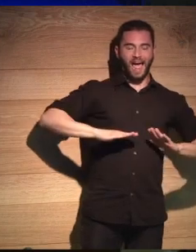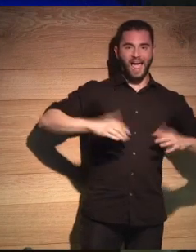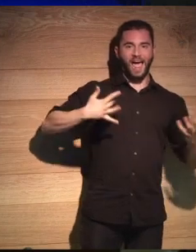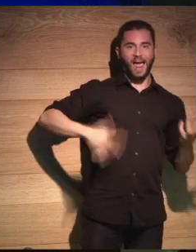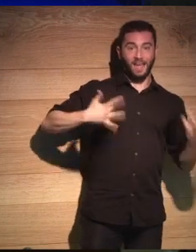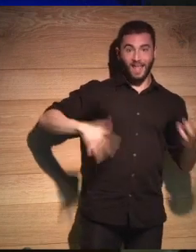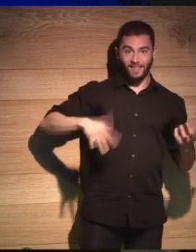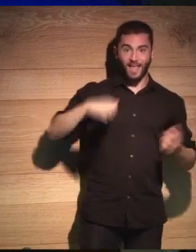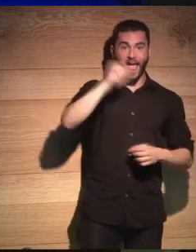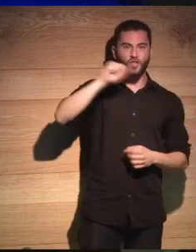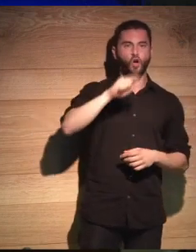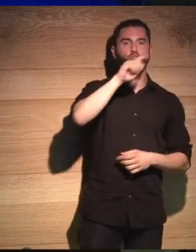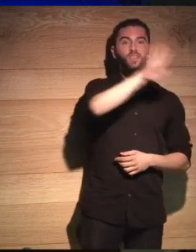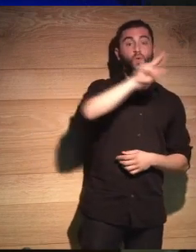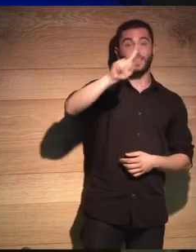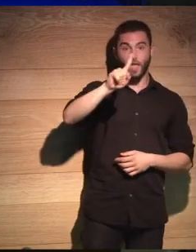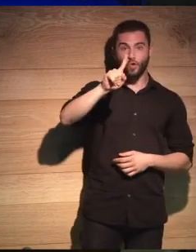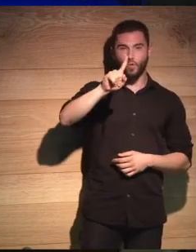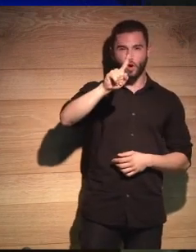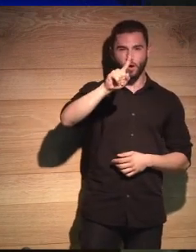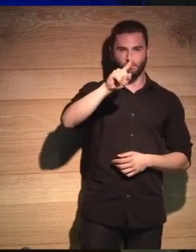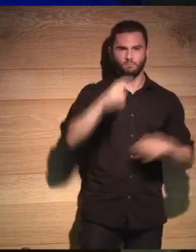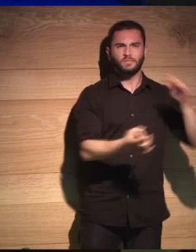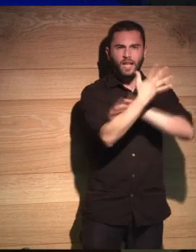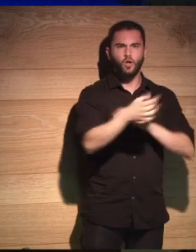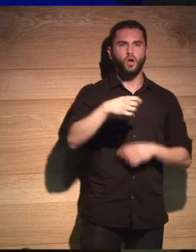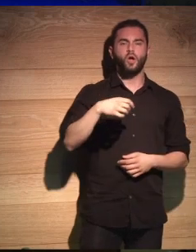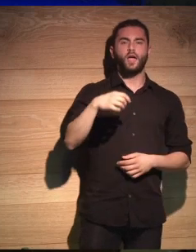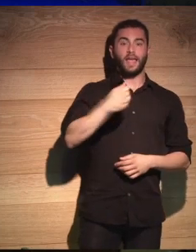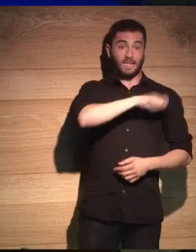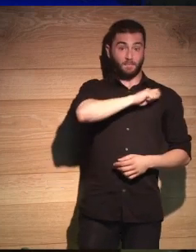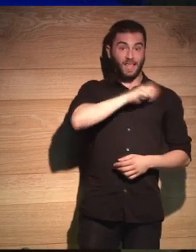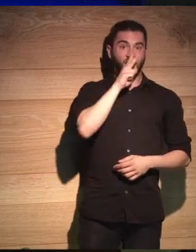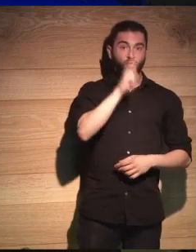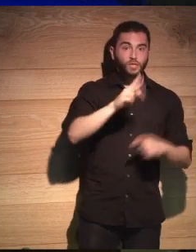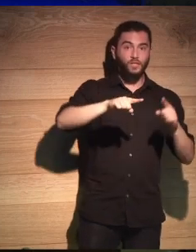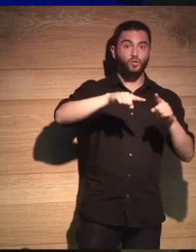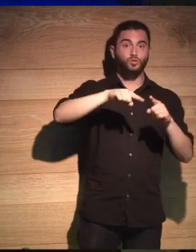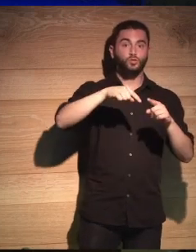en España en el año 77, 2 años después de la muerte de